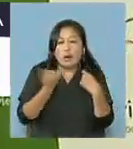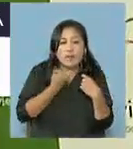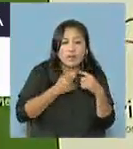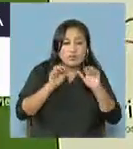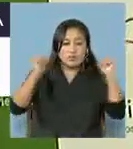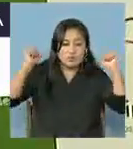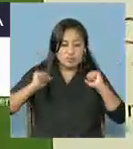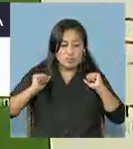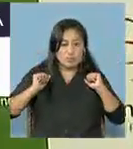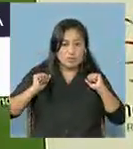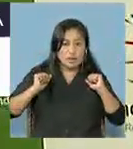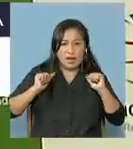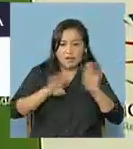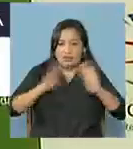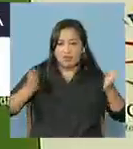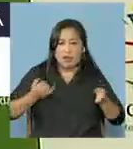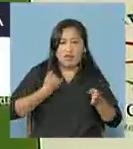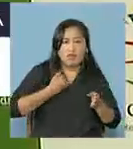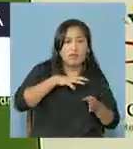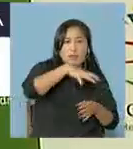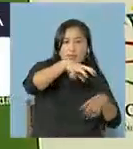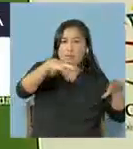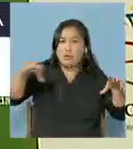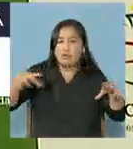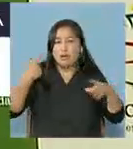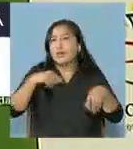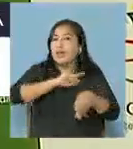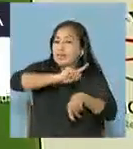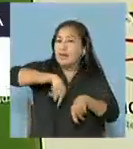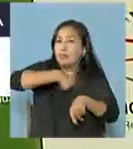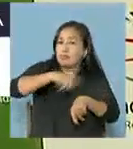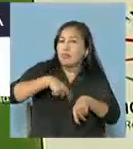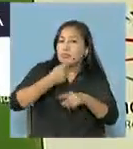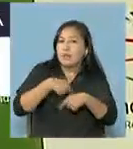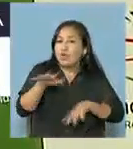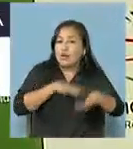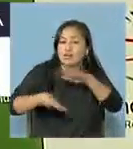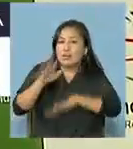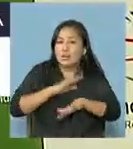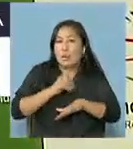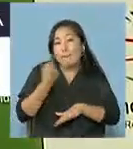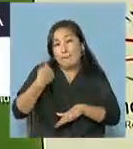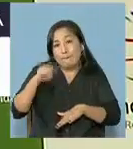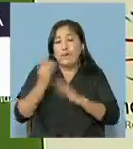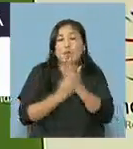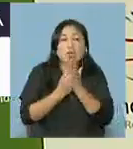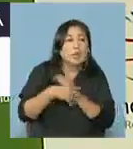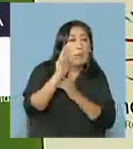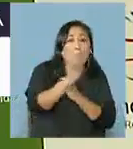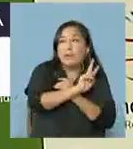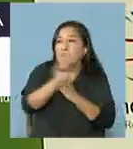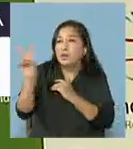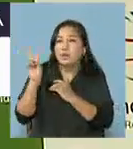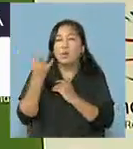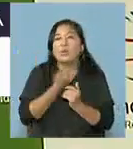los escritorios, por ejemplo. Entonces es una tarea menor, pero que lleva tiempo. Pero ya la gente del Ministerio de Educación fue, relevó, miró,